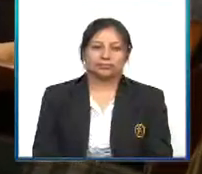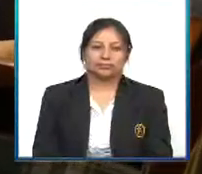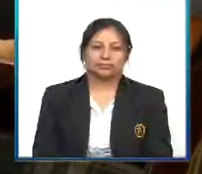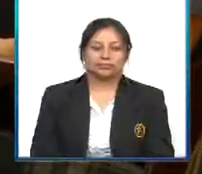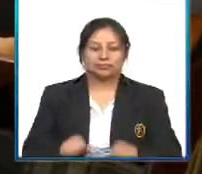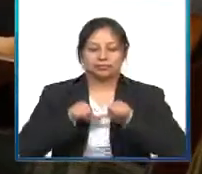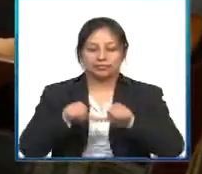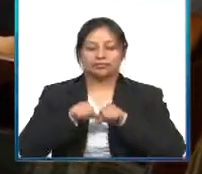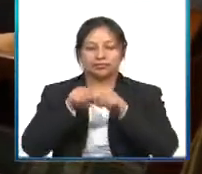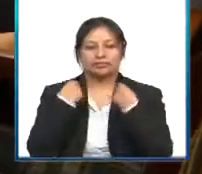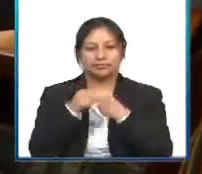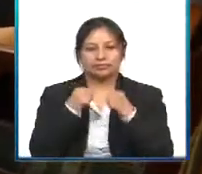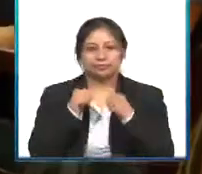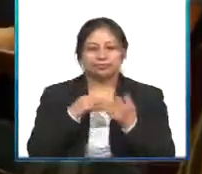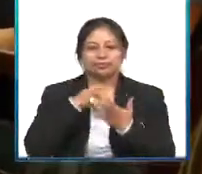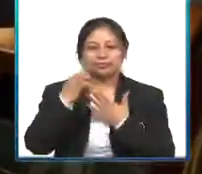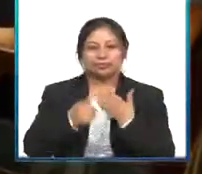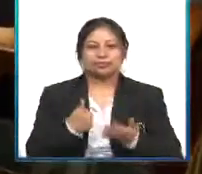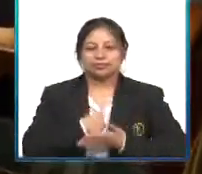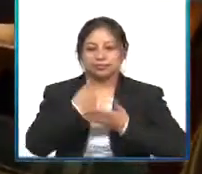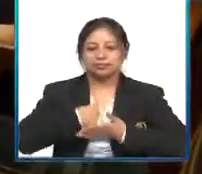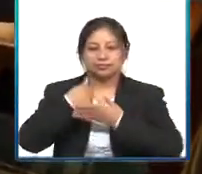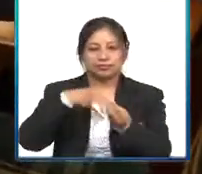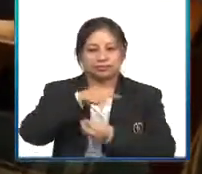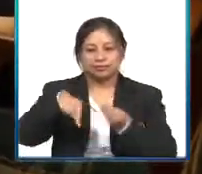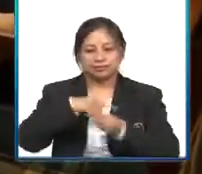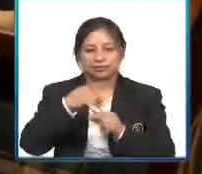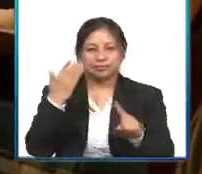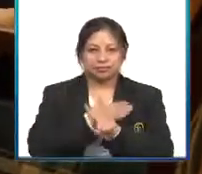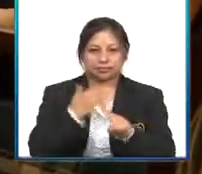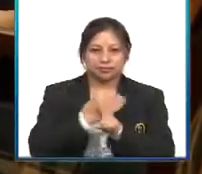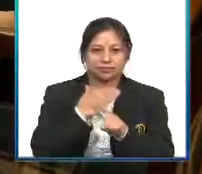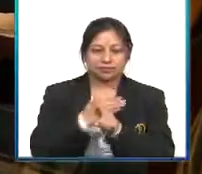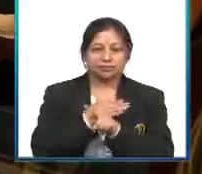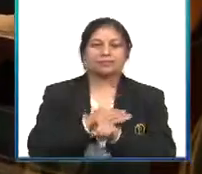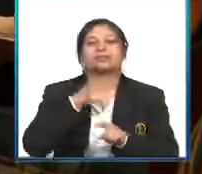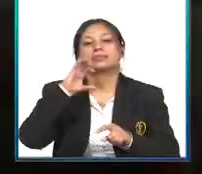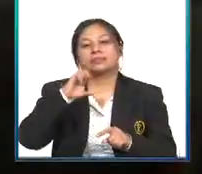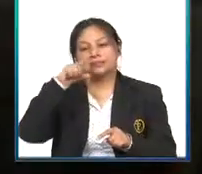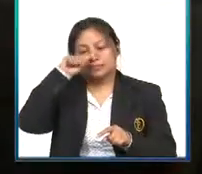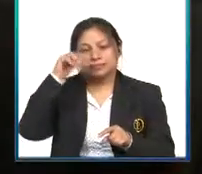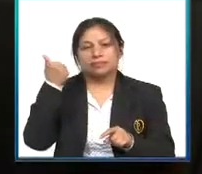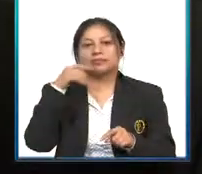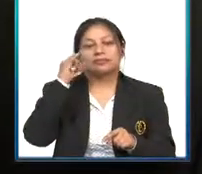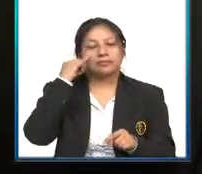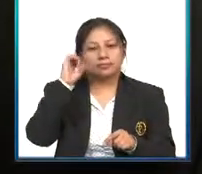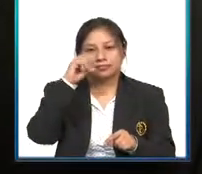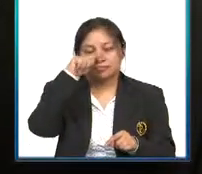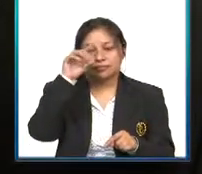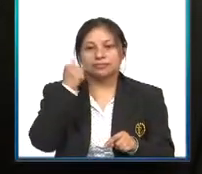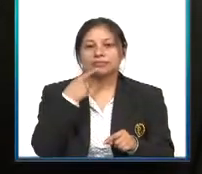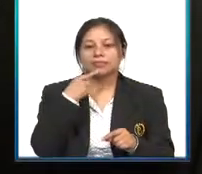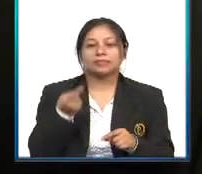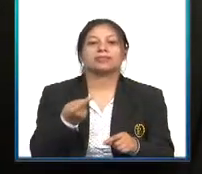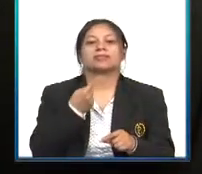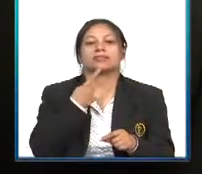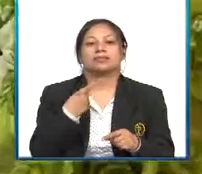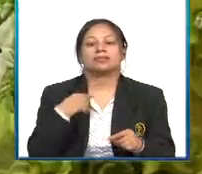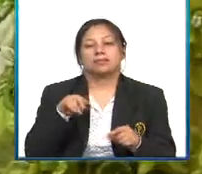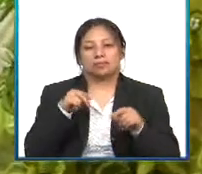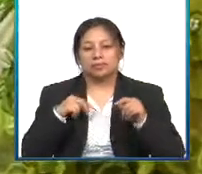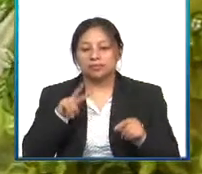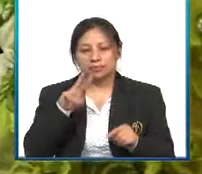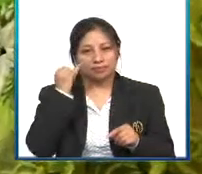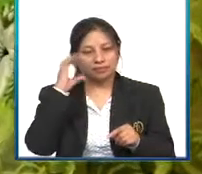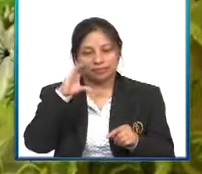En seguimiento a la ejecución de los programas de ayuda para las familias afectadas por la depresión tropical Eta e Iota, el diputado Manuel de Jesús Rivera del Bloque Victoria